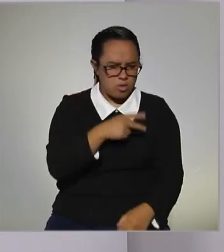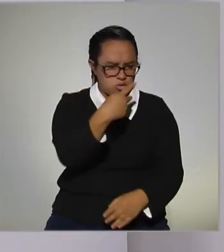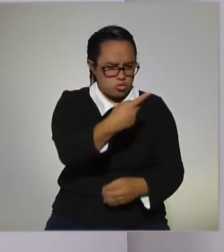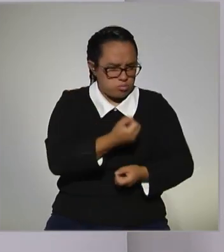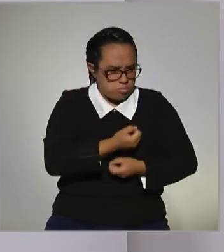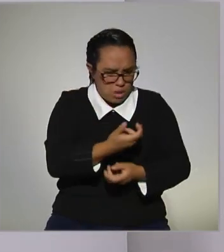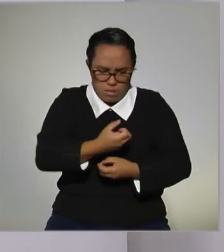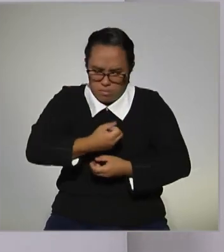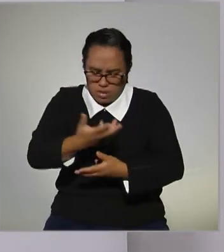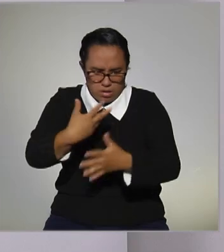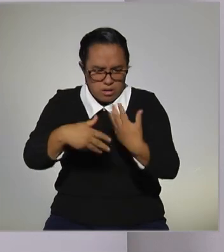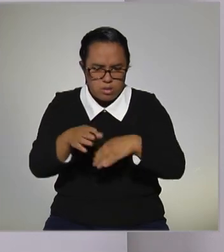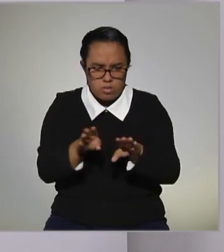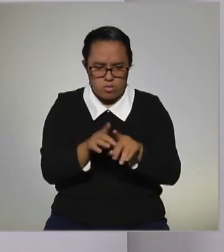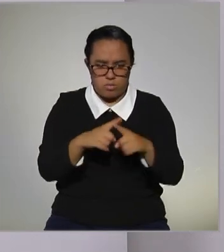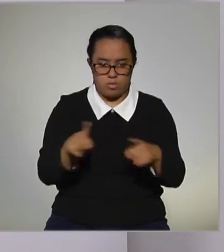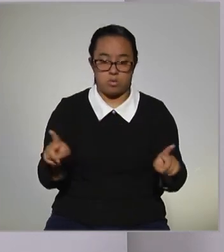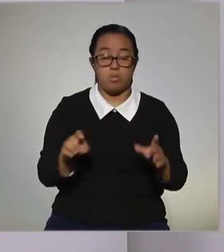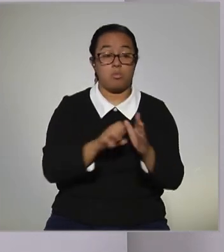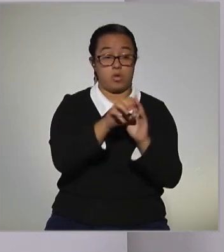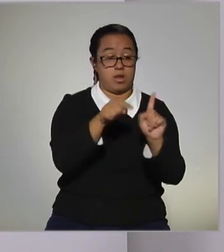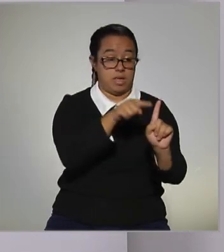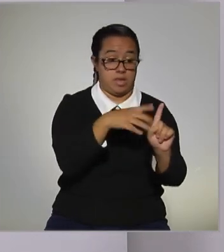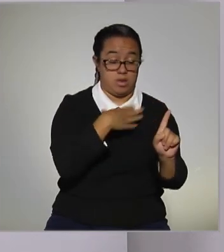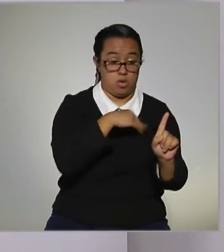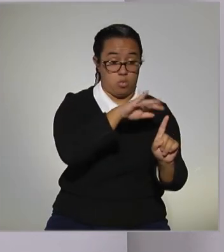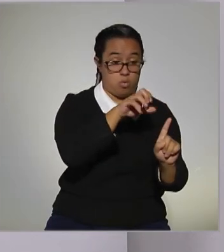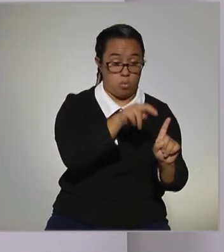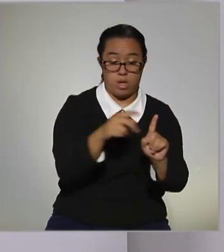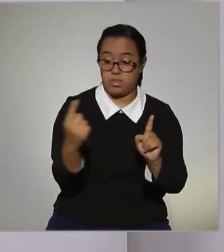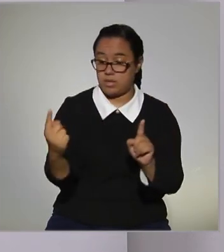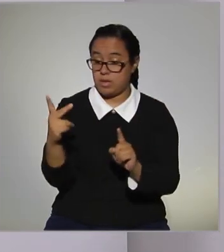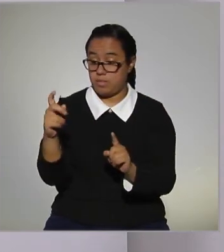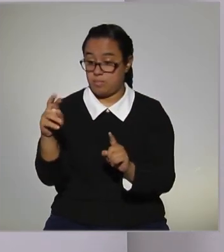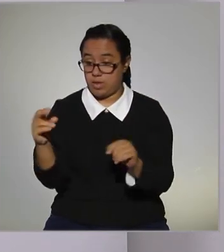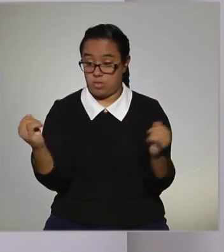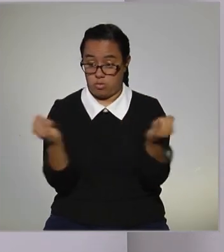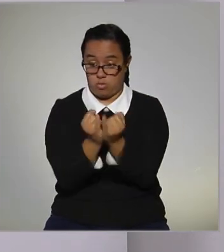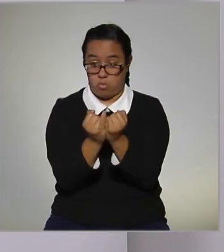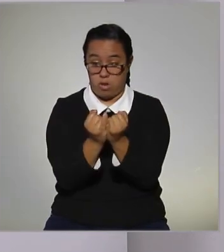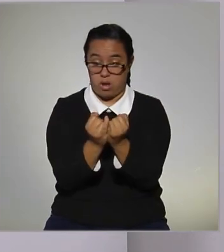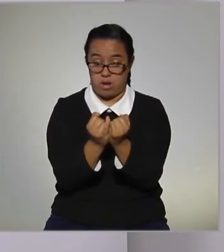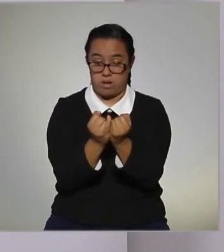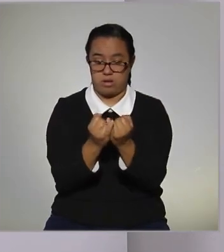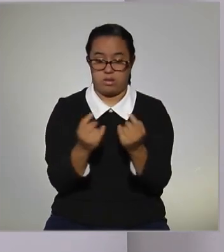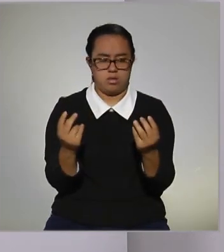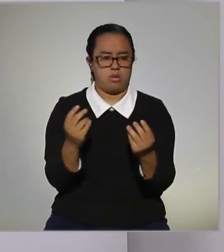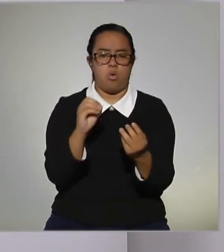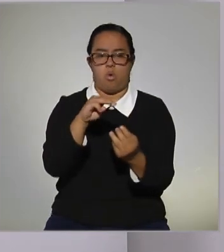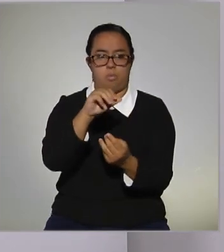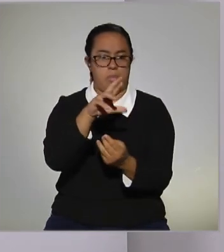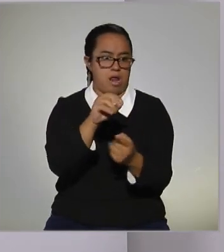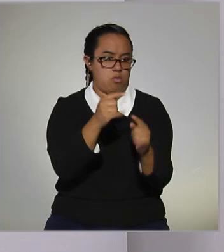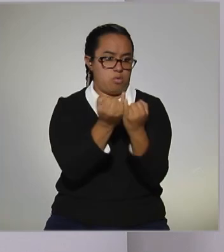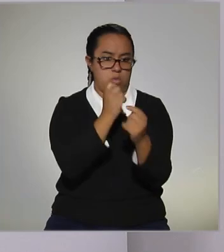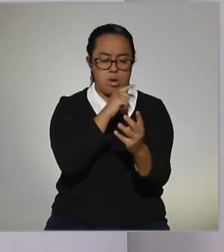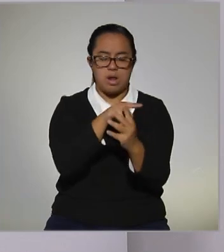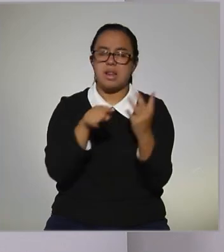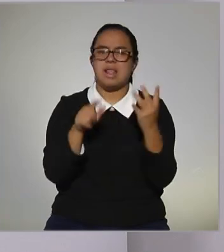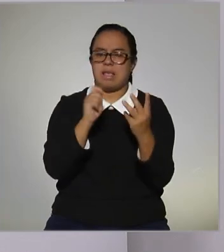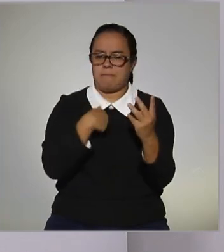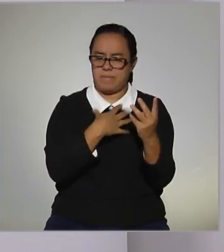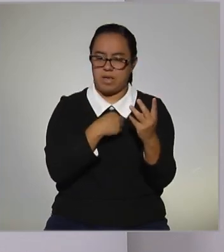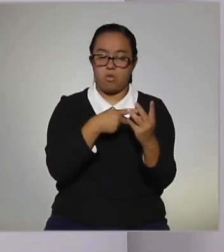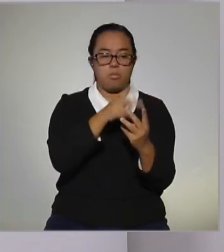Claro. Juan no se va a expresar lo mismo que Pedro, ¿no? Y no va a ser igual que Marta. Los 3 son mis hijos, pero van a